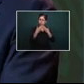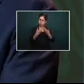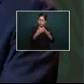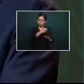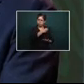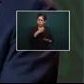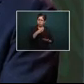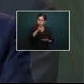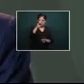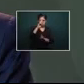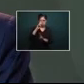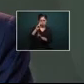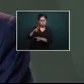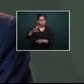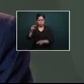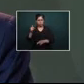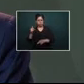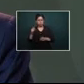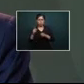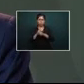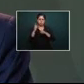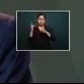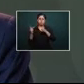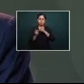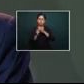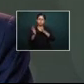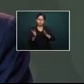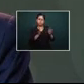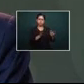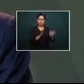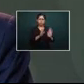soberanía, nuestra independencia.